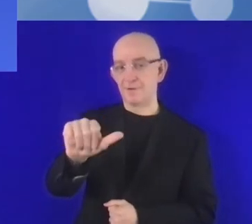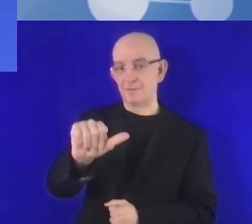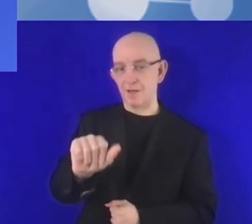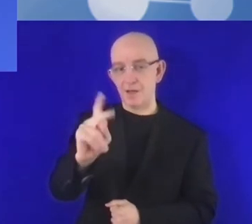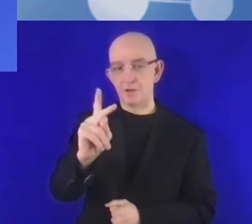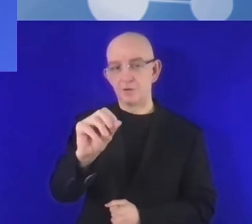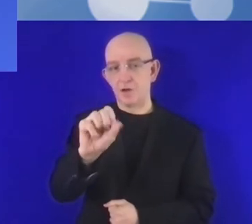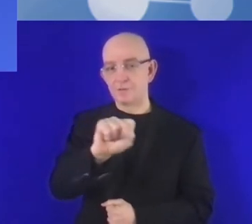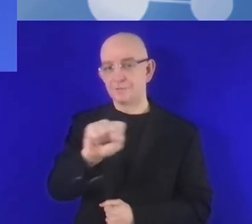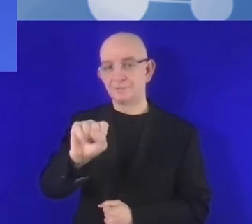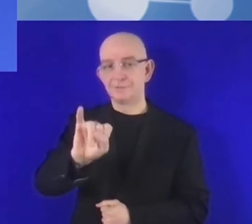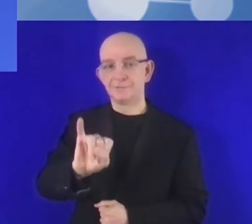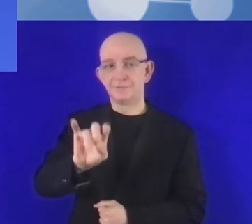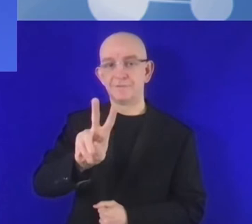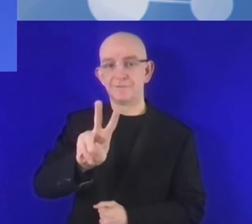Kamasa.